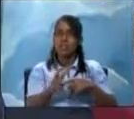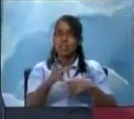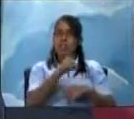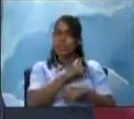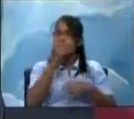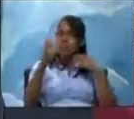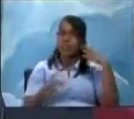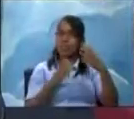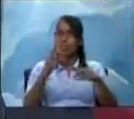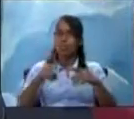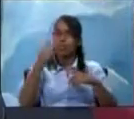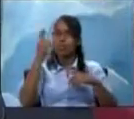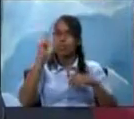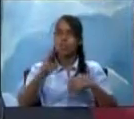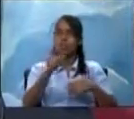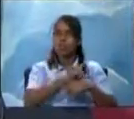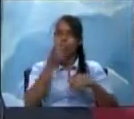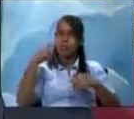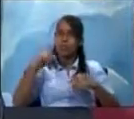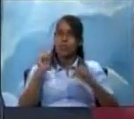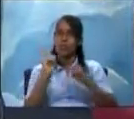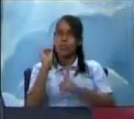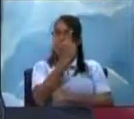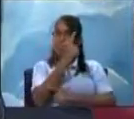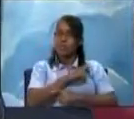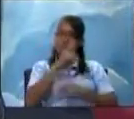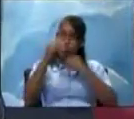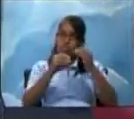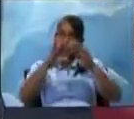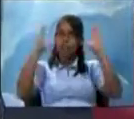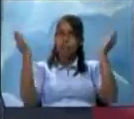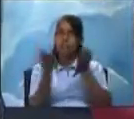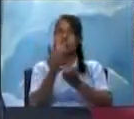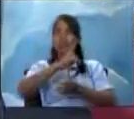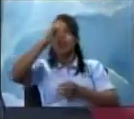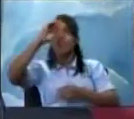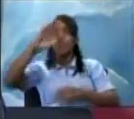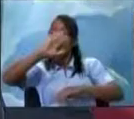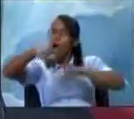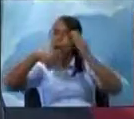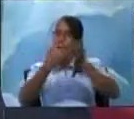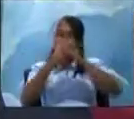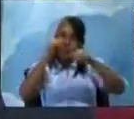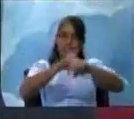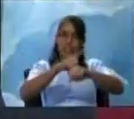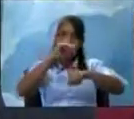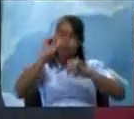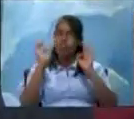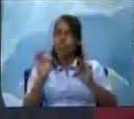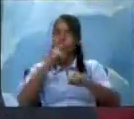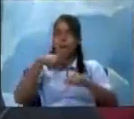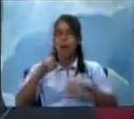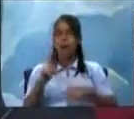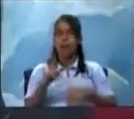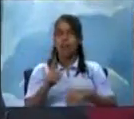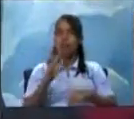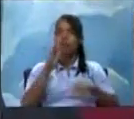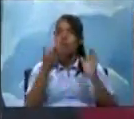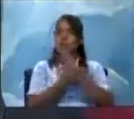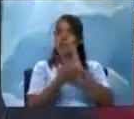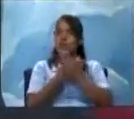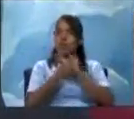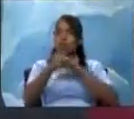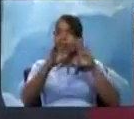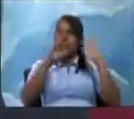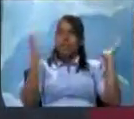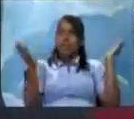serán de tribulación cual nunca ha habido desde el principio de la creación de Dios hasta el tiempo, ni la habrá. Lo que va a suceder